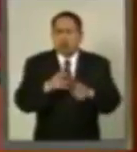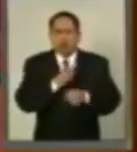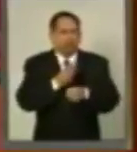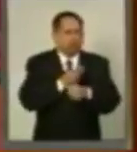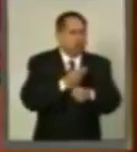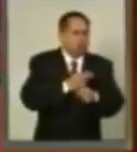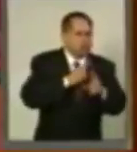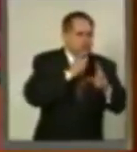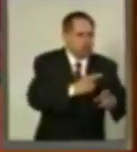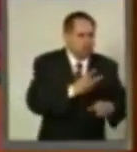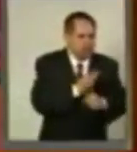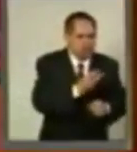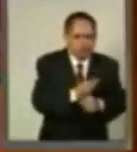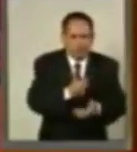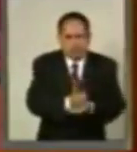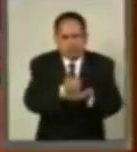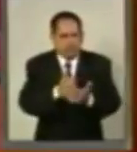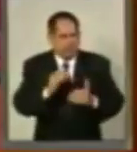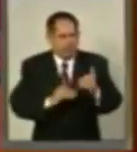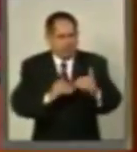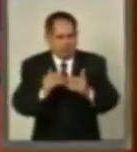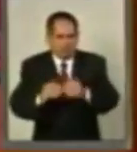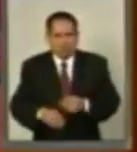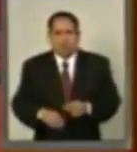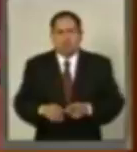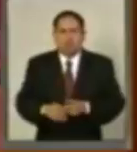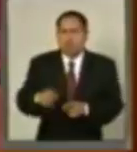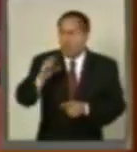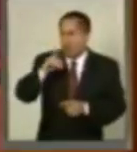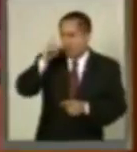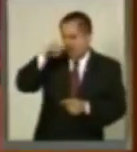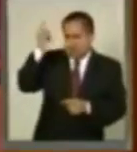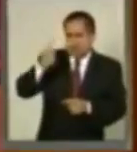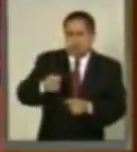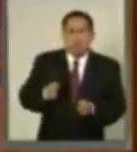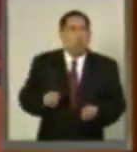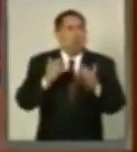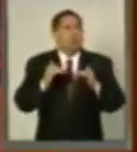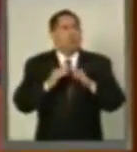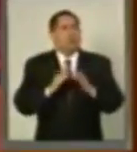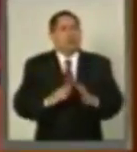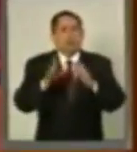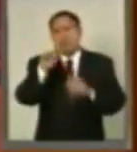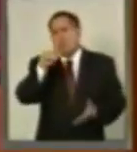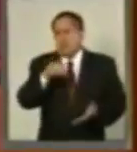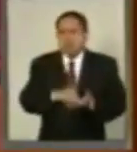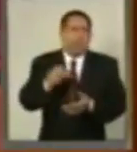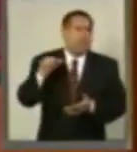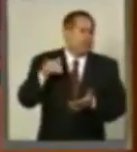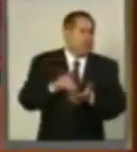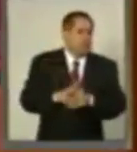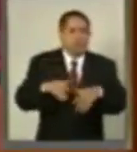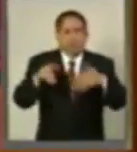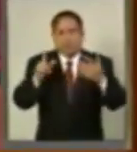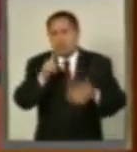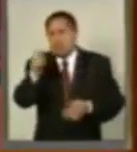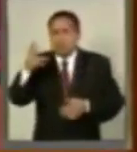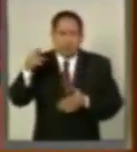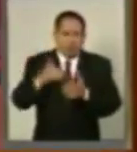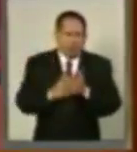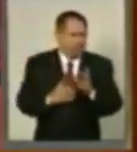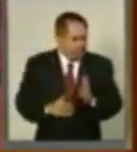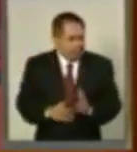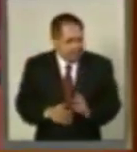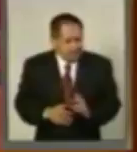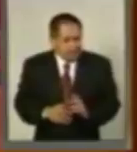de respuesta rápida que estamos dando. Se dice muy fácil el número de viviendas, 50 mil, 60 mil, más de 110 mil.